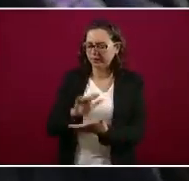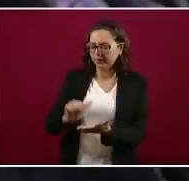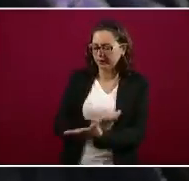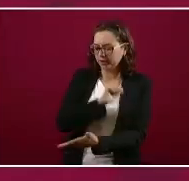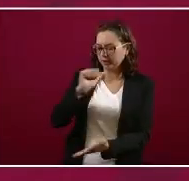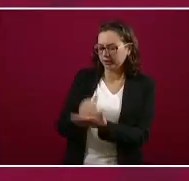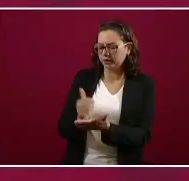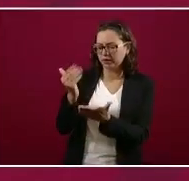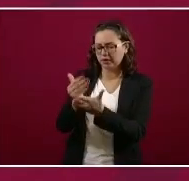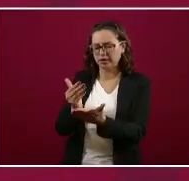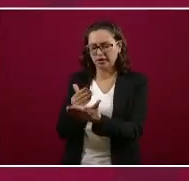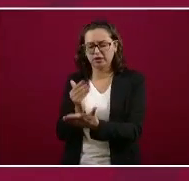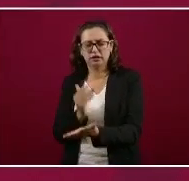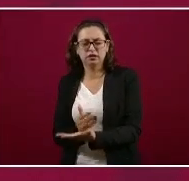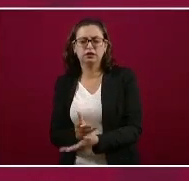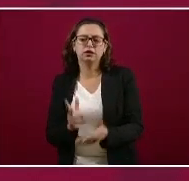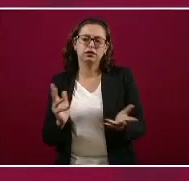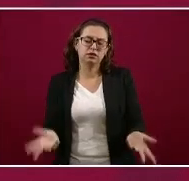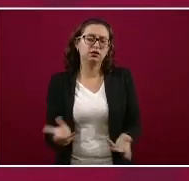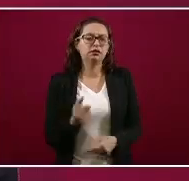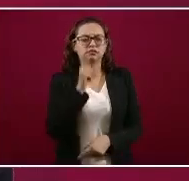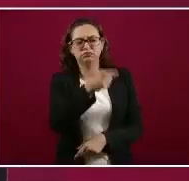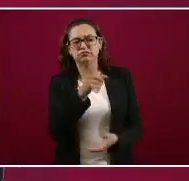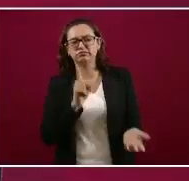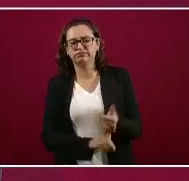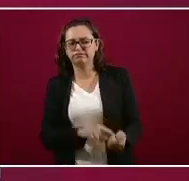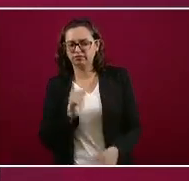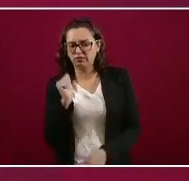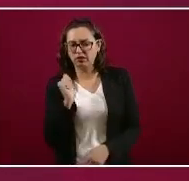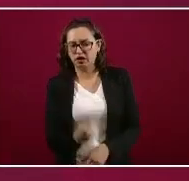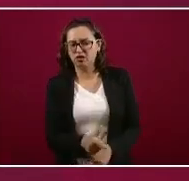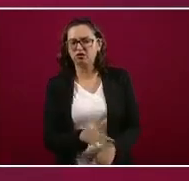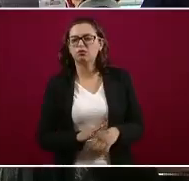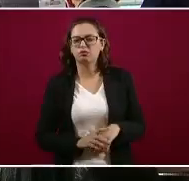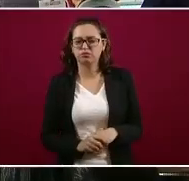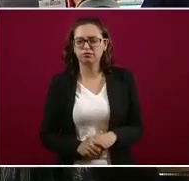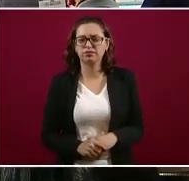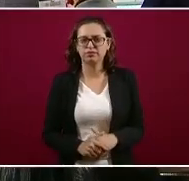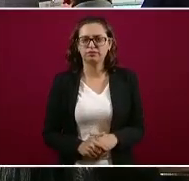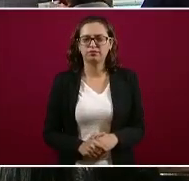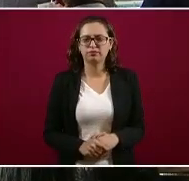confirma que hay hay gato encerrado o tigre